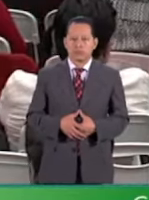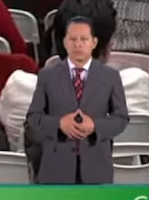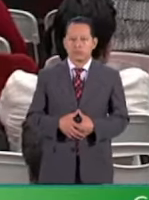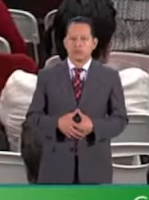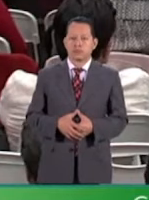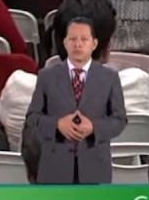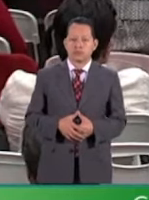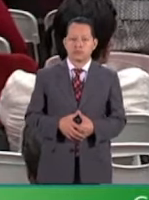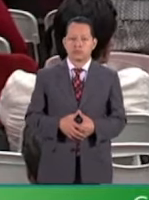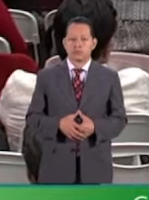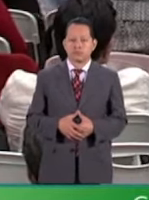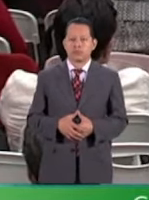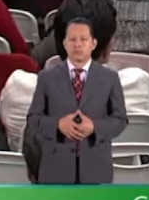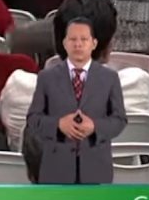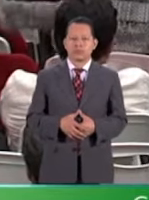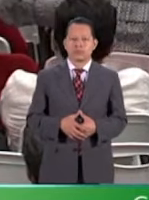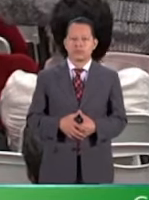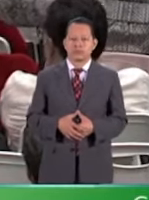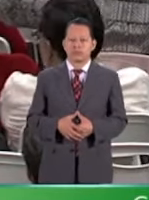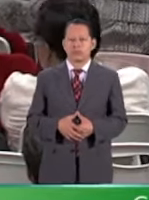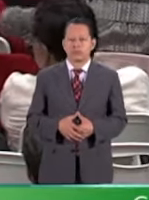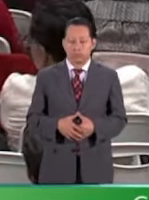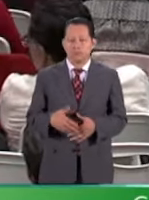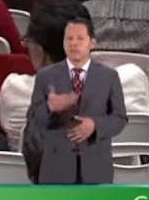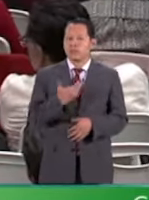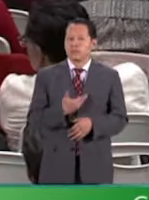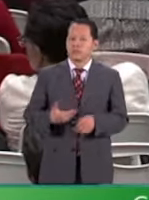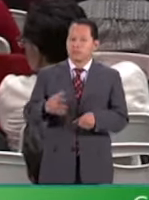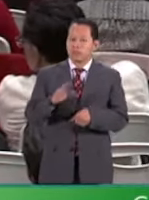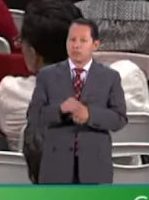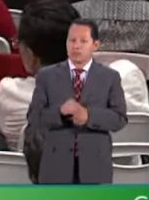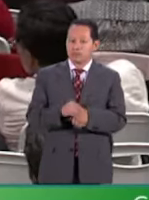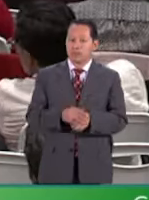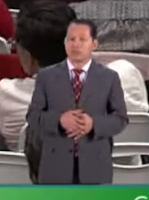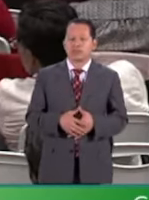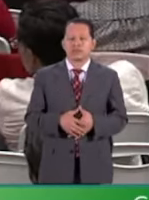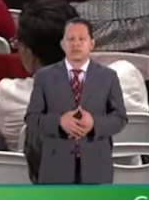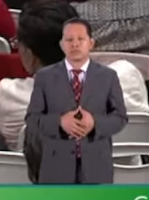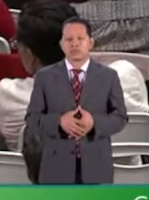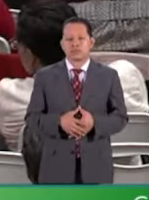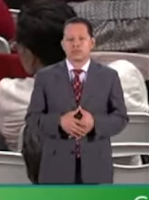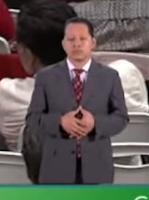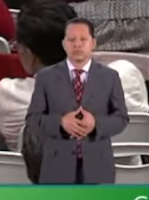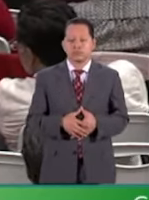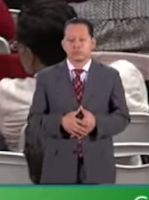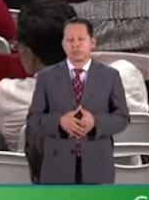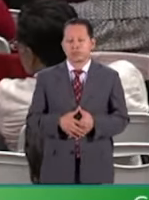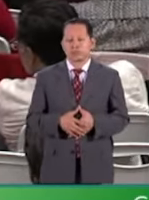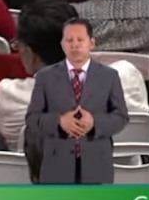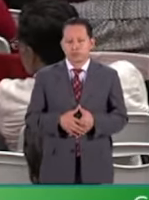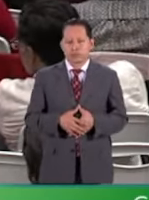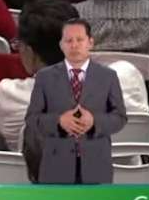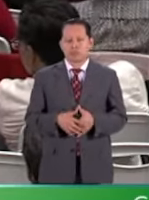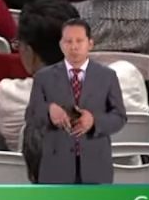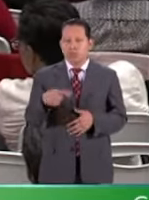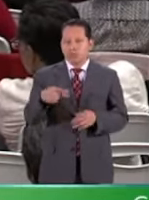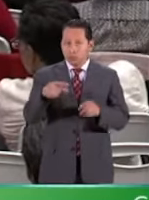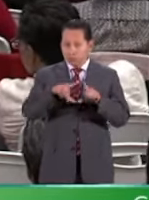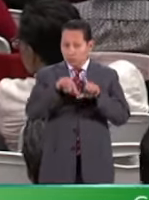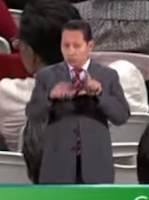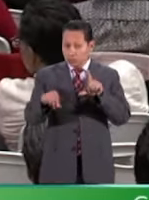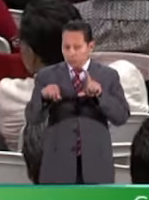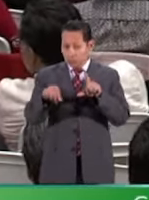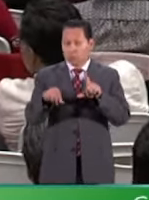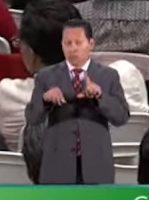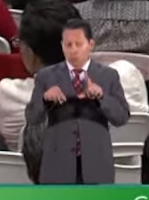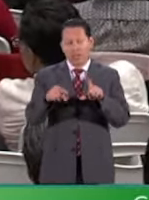gracias Con permiso de la presidencia la gran deuda que tiene este país con su